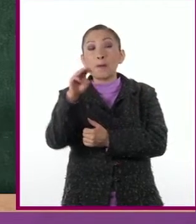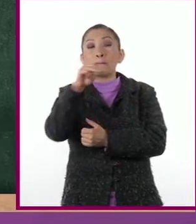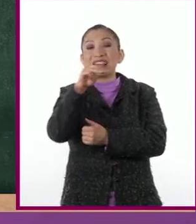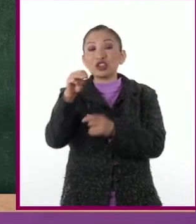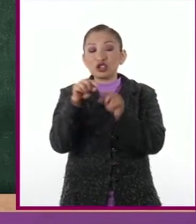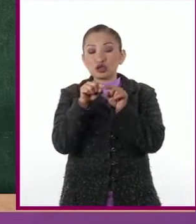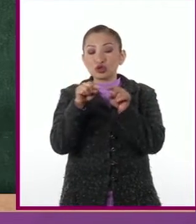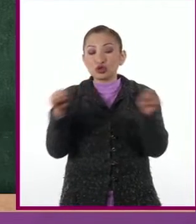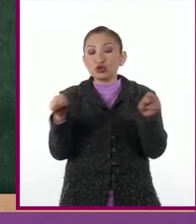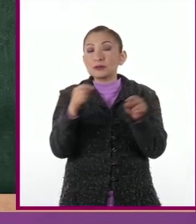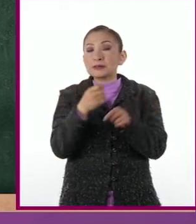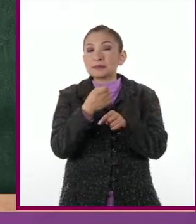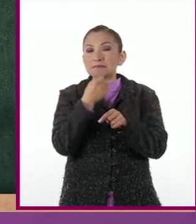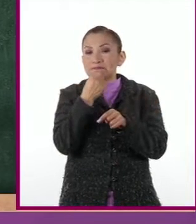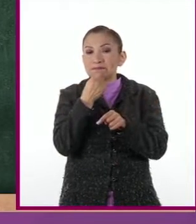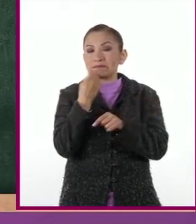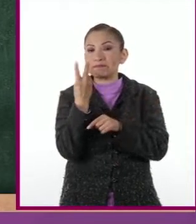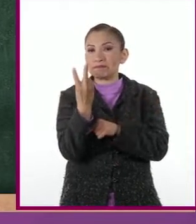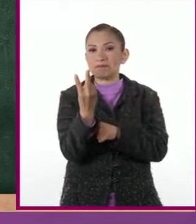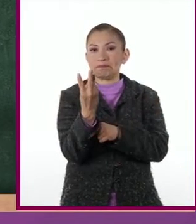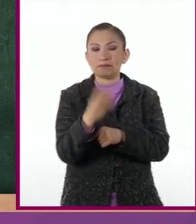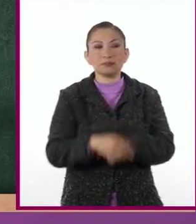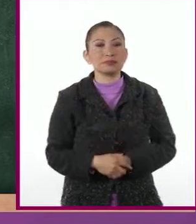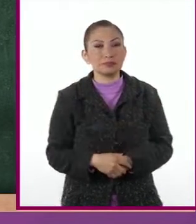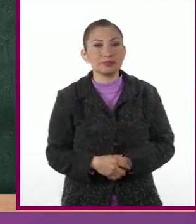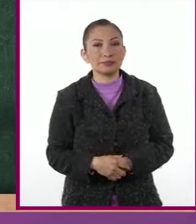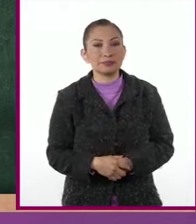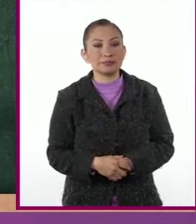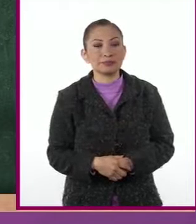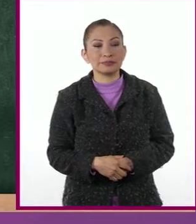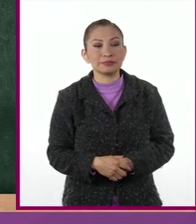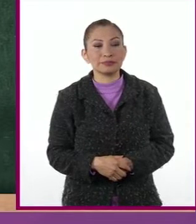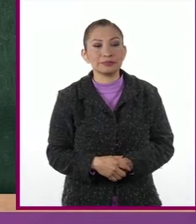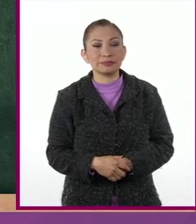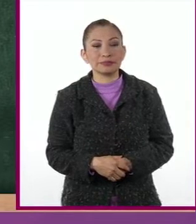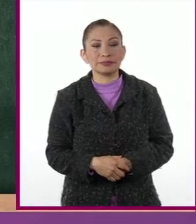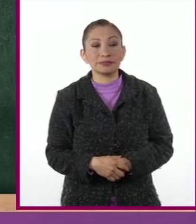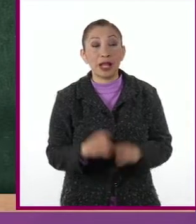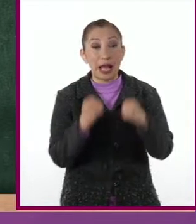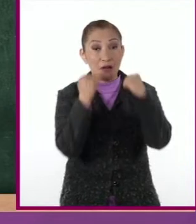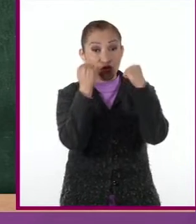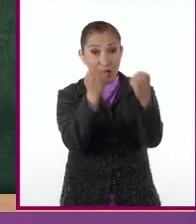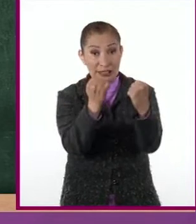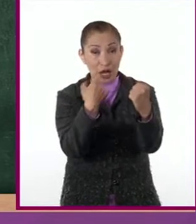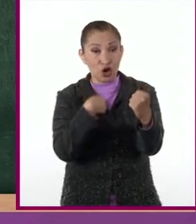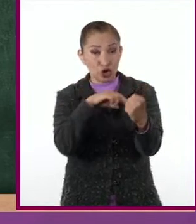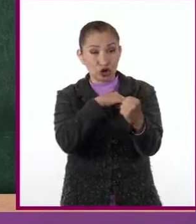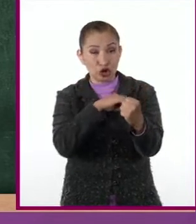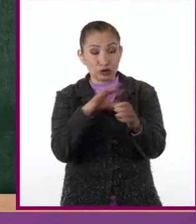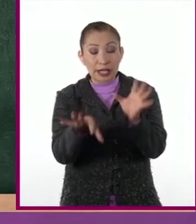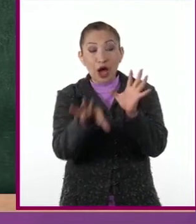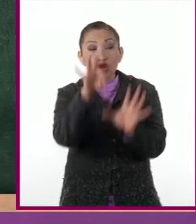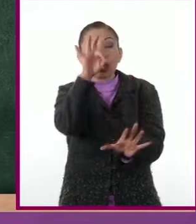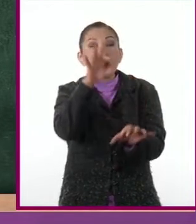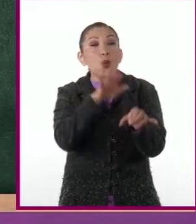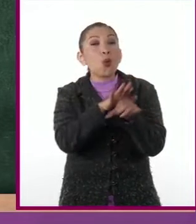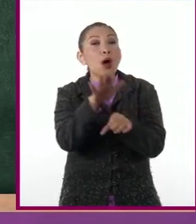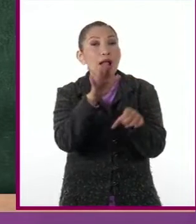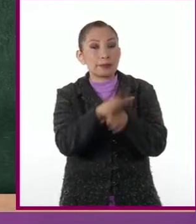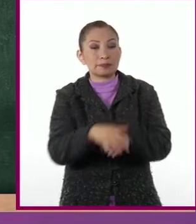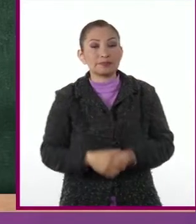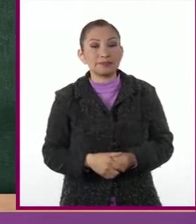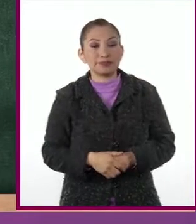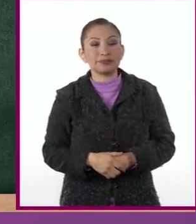3.5 metros sobre segundo al cuadrado. Correcto. La fuerza es lo que vamos a ver en un